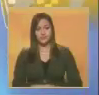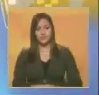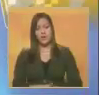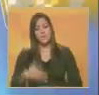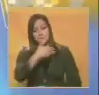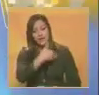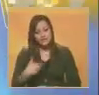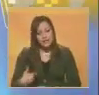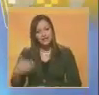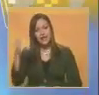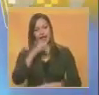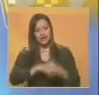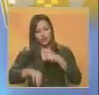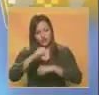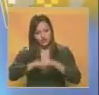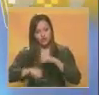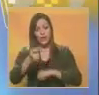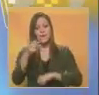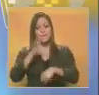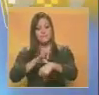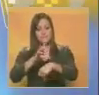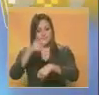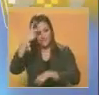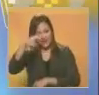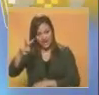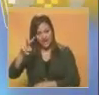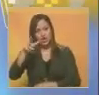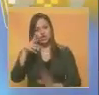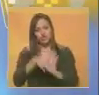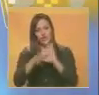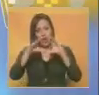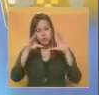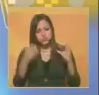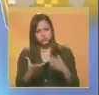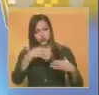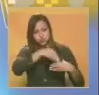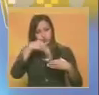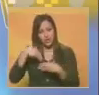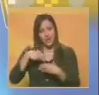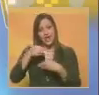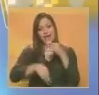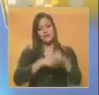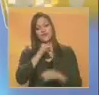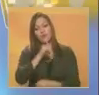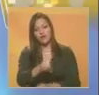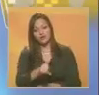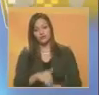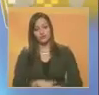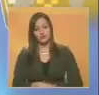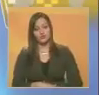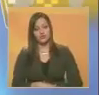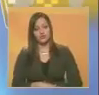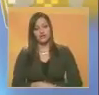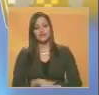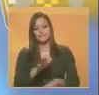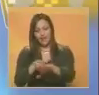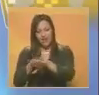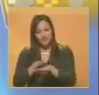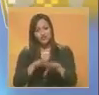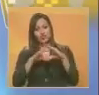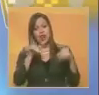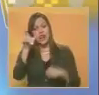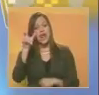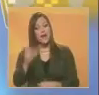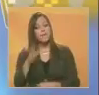el presidente de la asociación mexicana de cirugía plástica y estética y reconstructiva en Puebla Fernando jfi Arista alertó a las mujeres